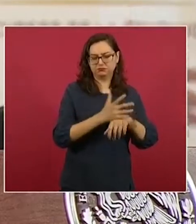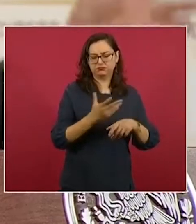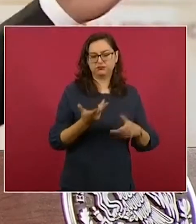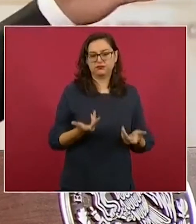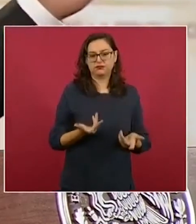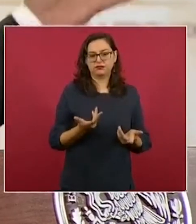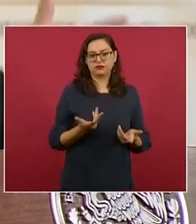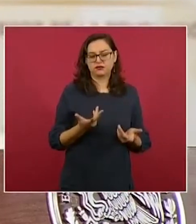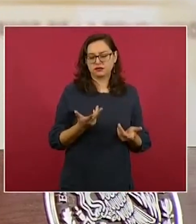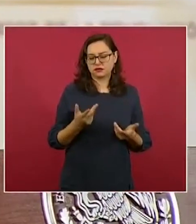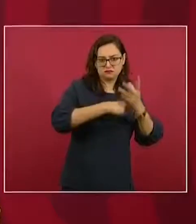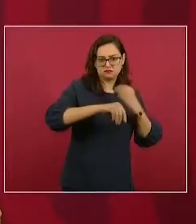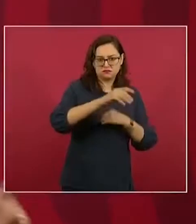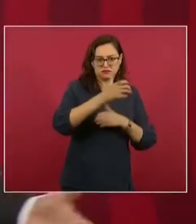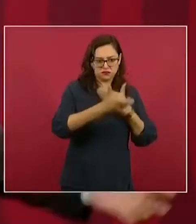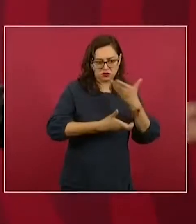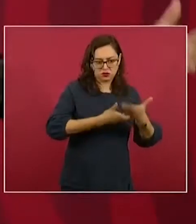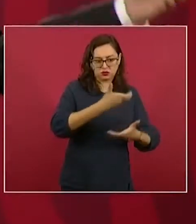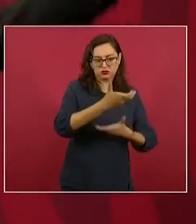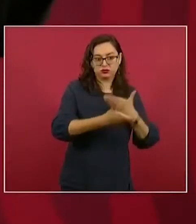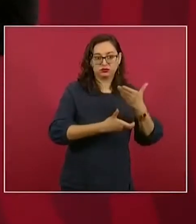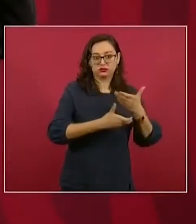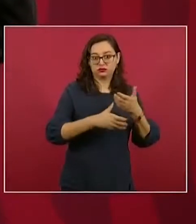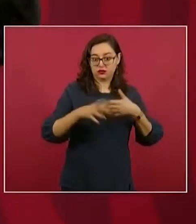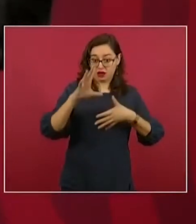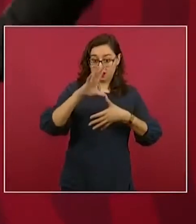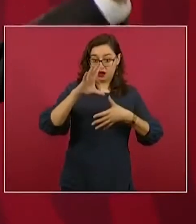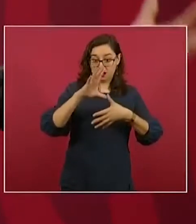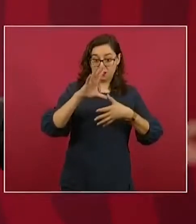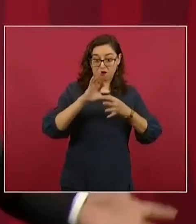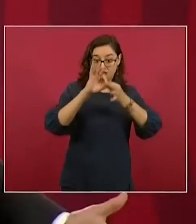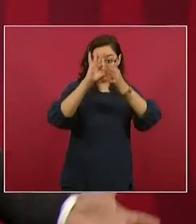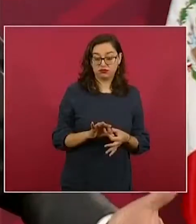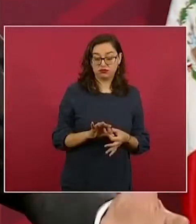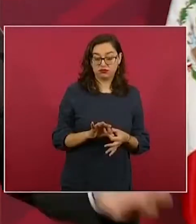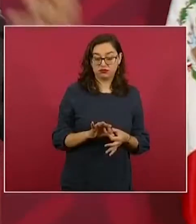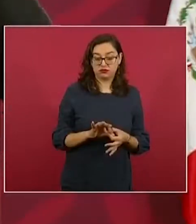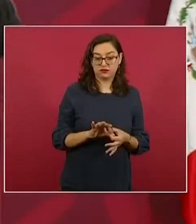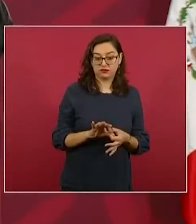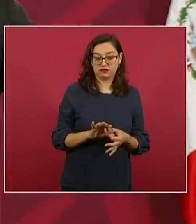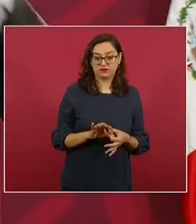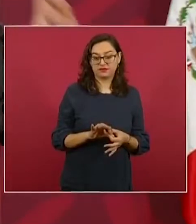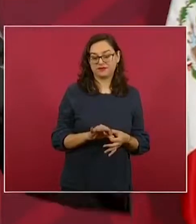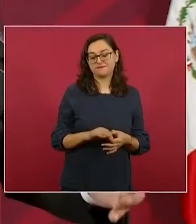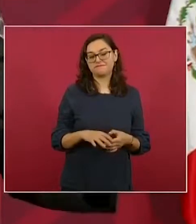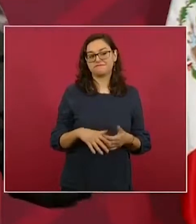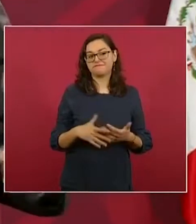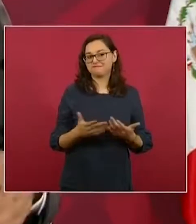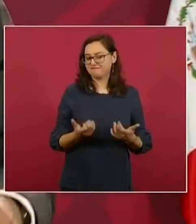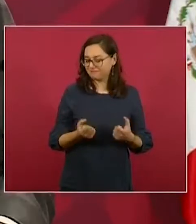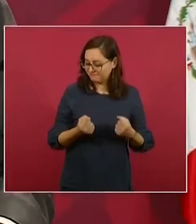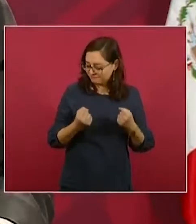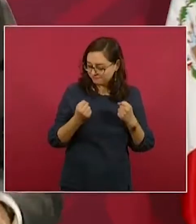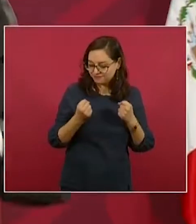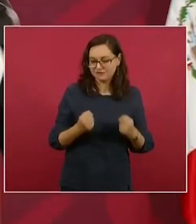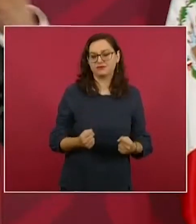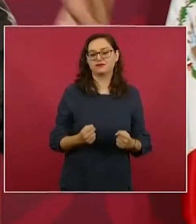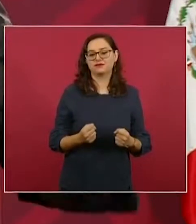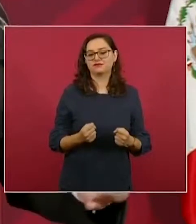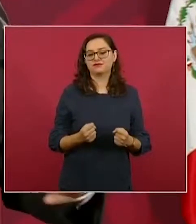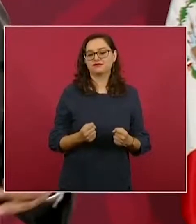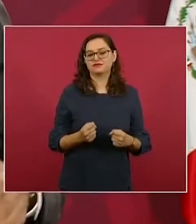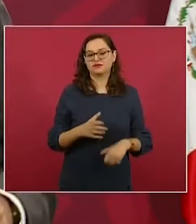en lo económico si nos integramos como región sin duda es la